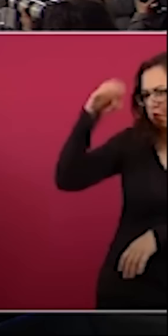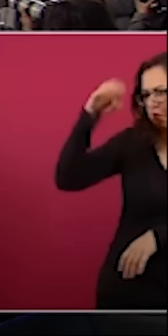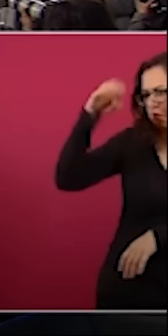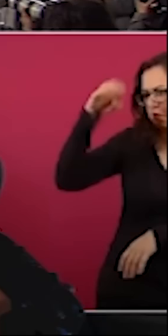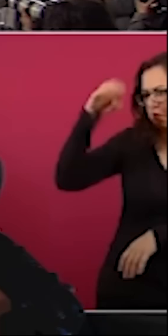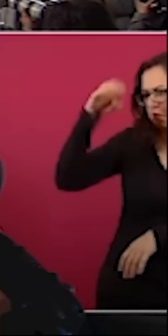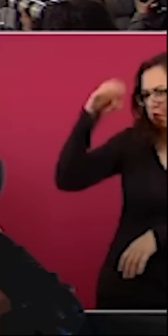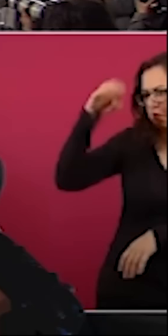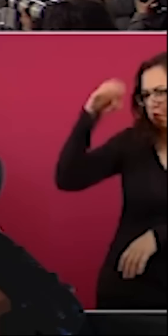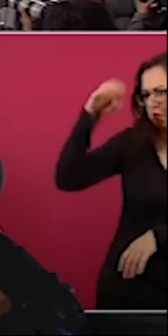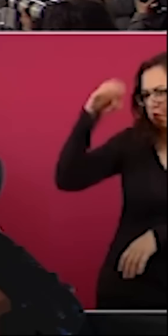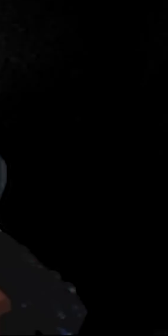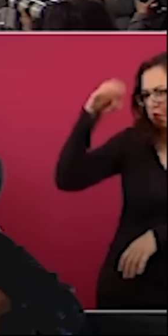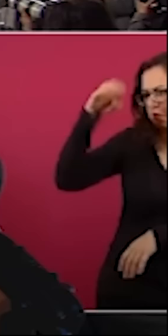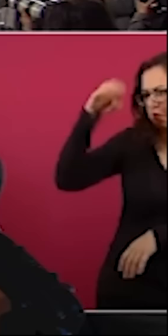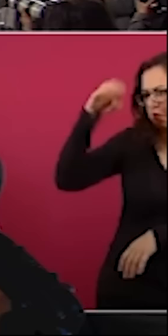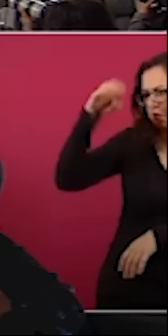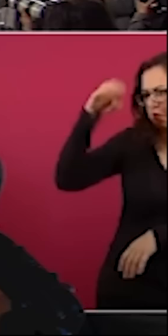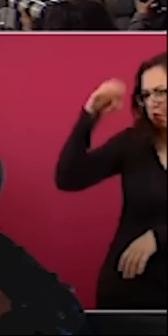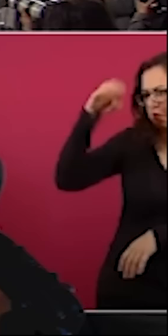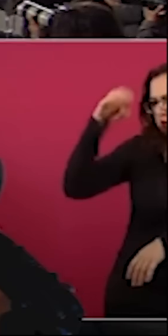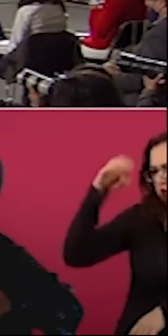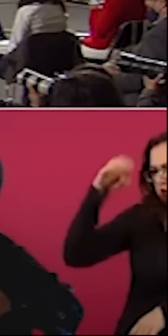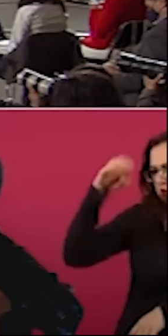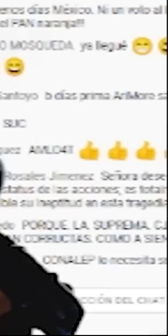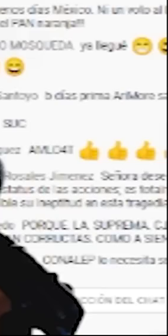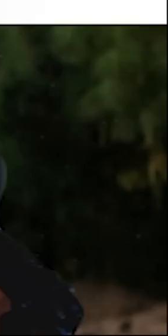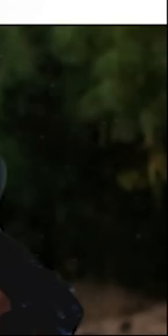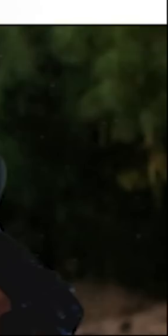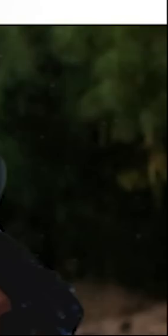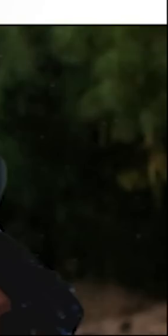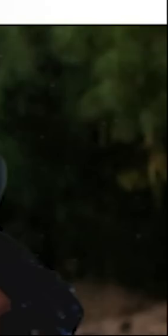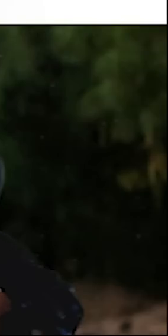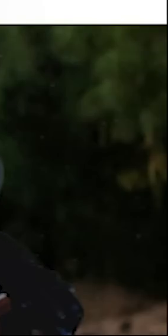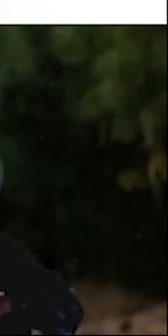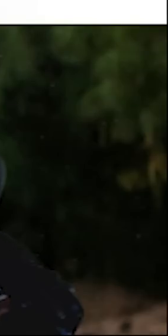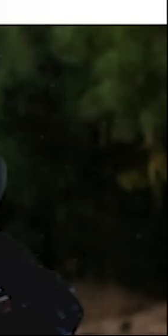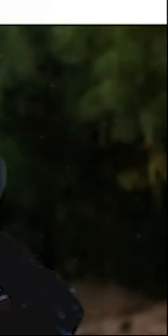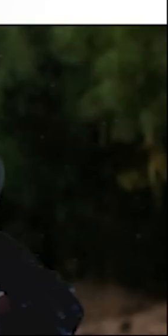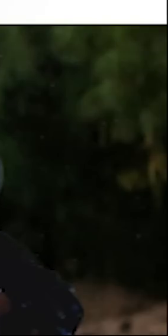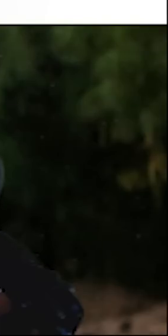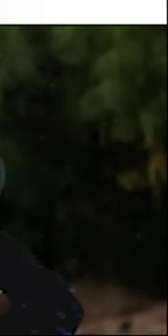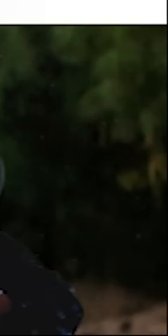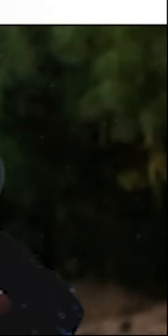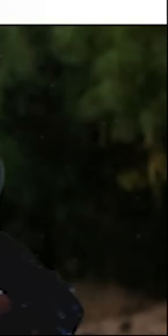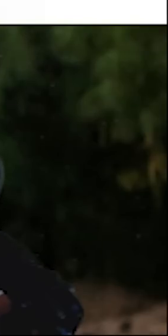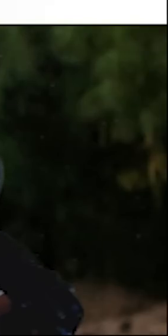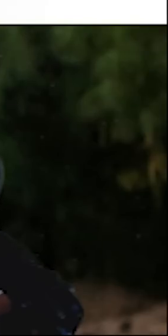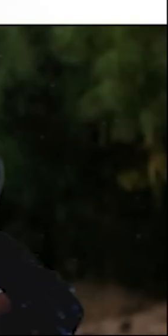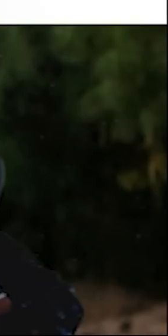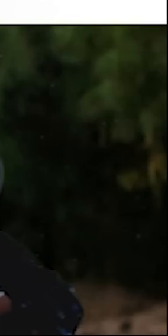hoy en la mañanera sobre los avances de este rescate que pues estamos todos al pendiente y